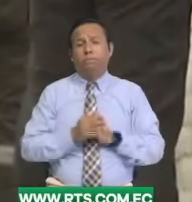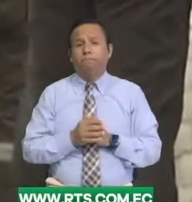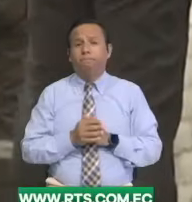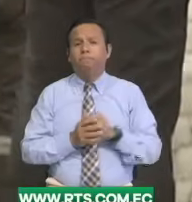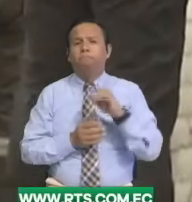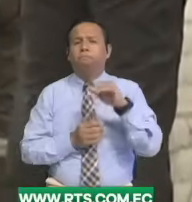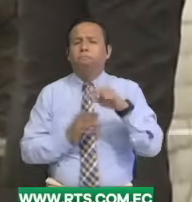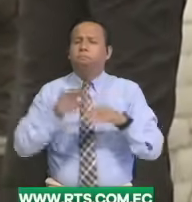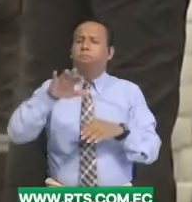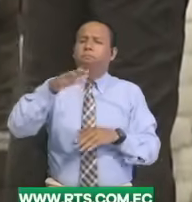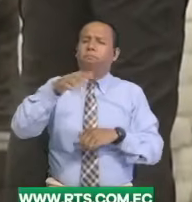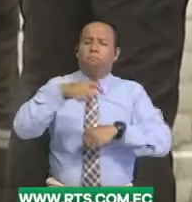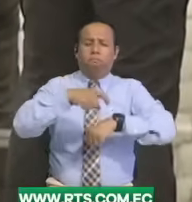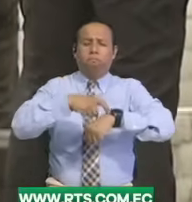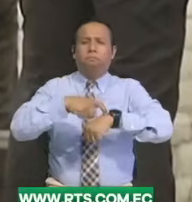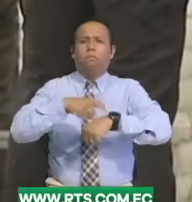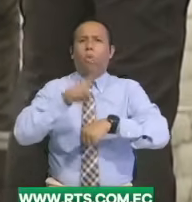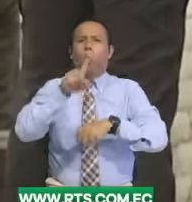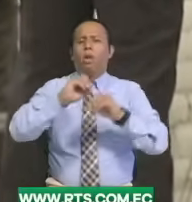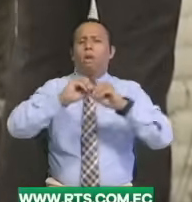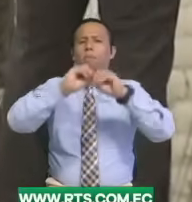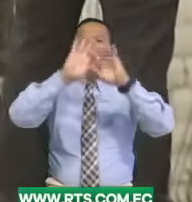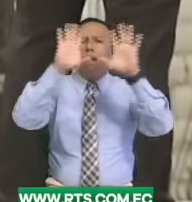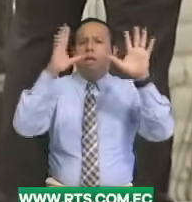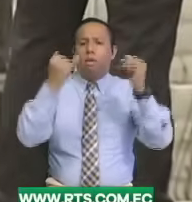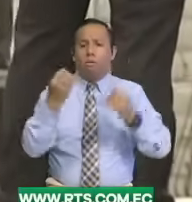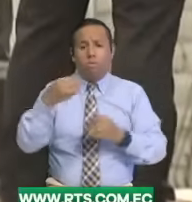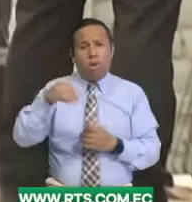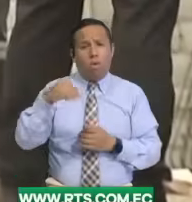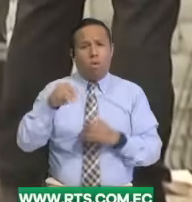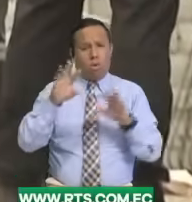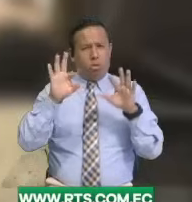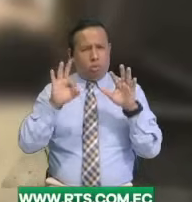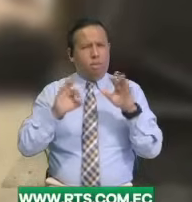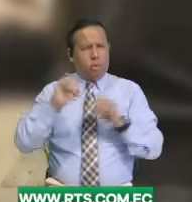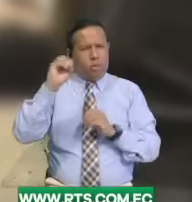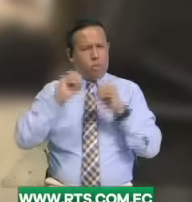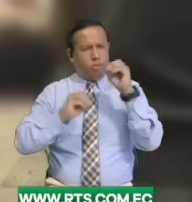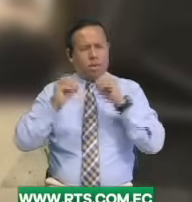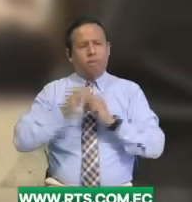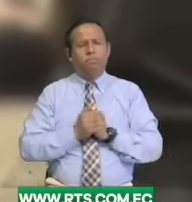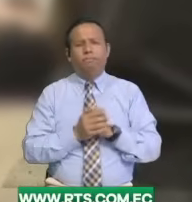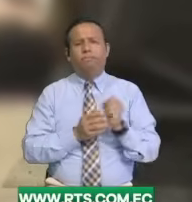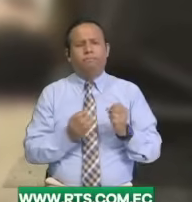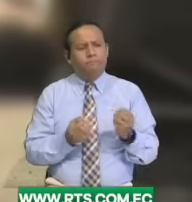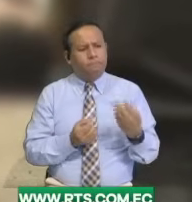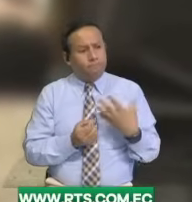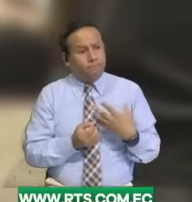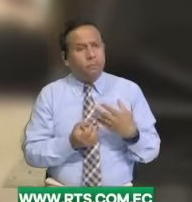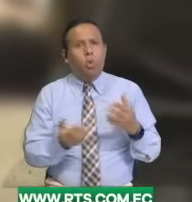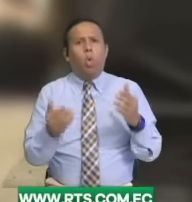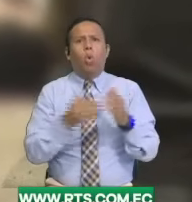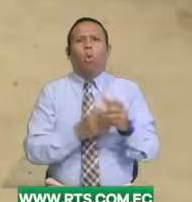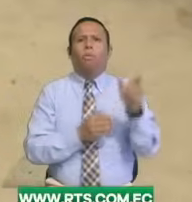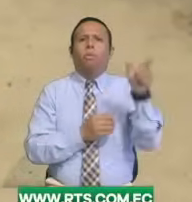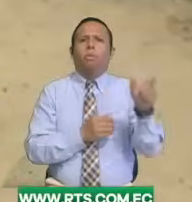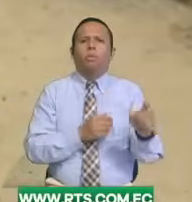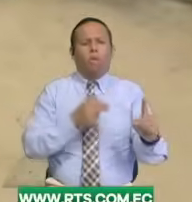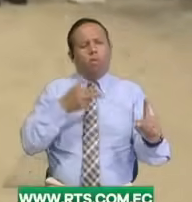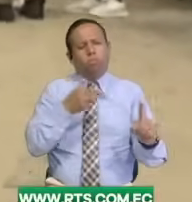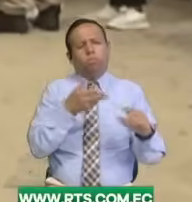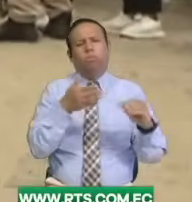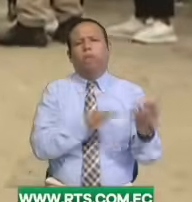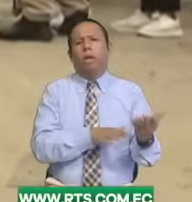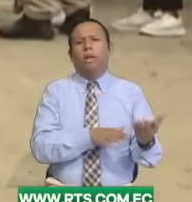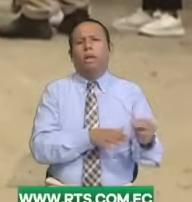Era aproximadamente la 1 de la madrugada de este día miércoles 9 de octubre, cuando se registró una nueva muerte violenta en el sector de la Nueva Prosperina